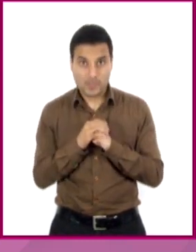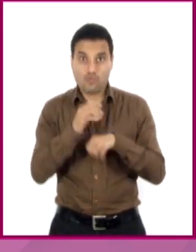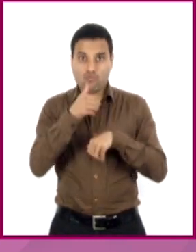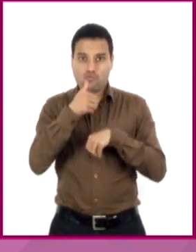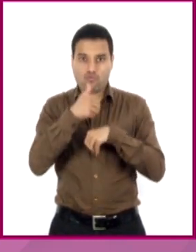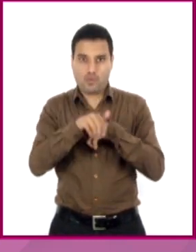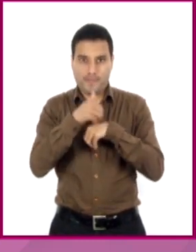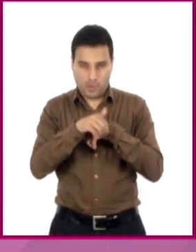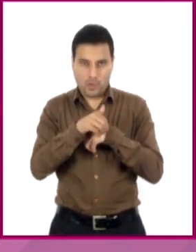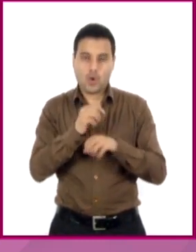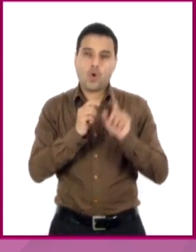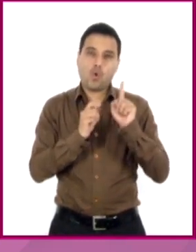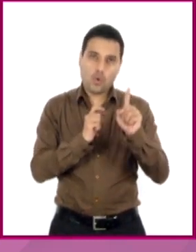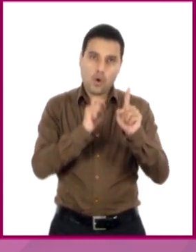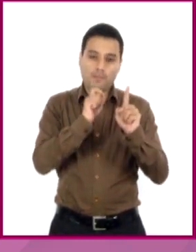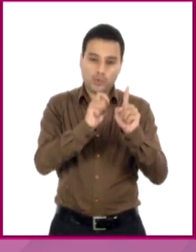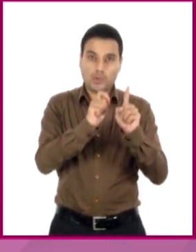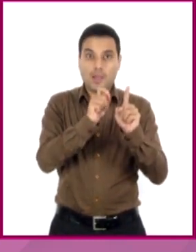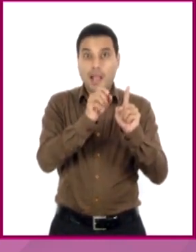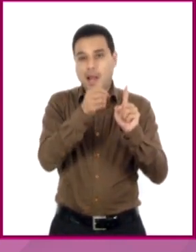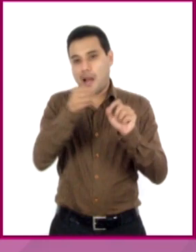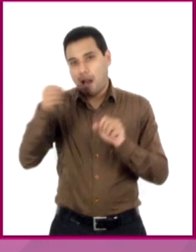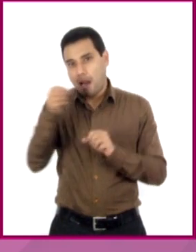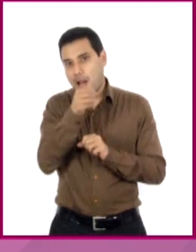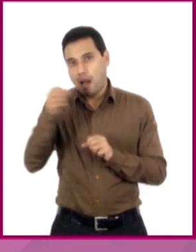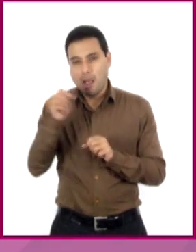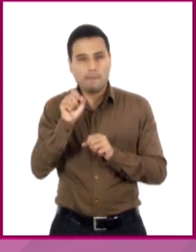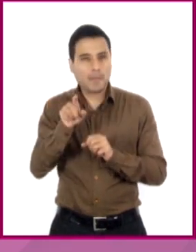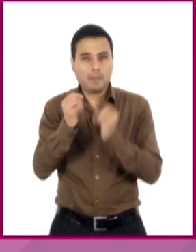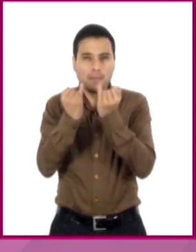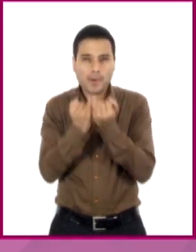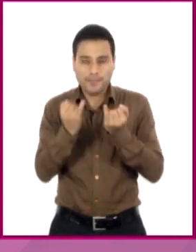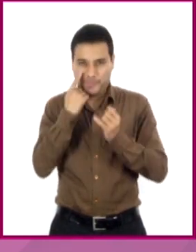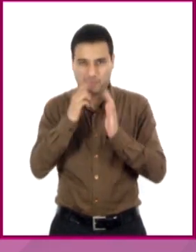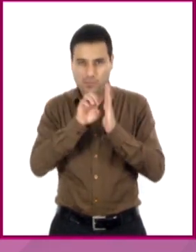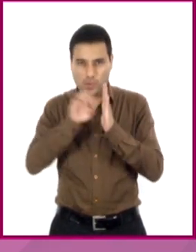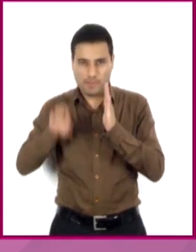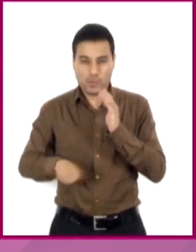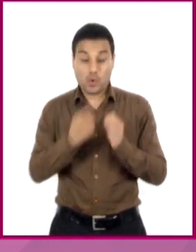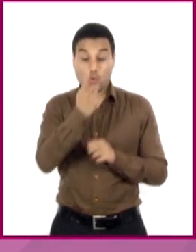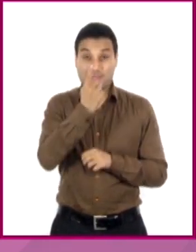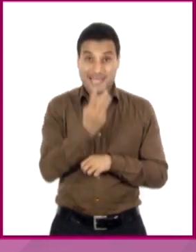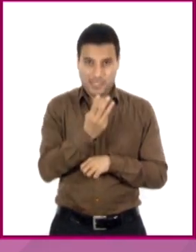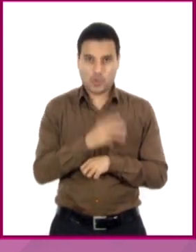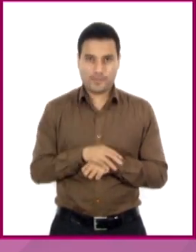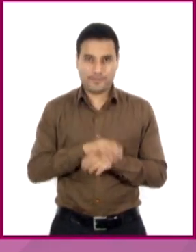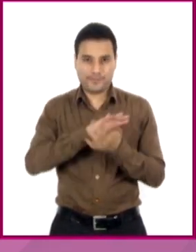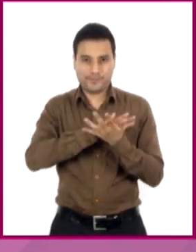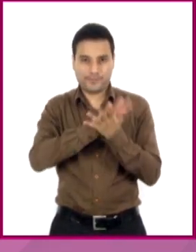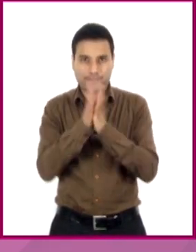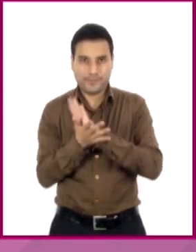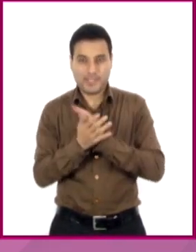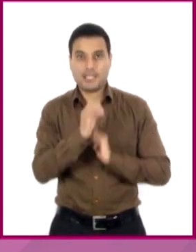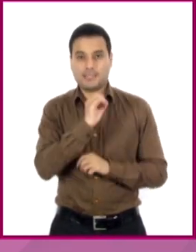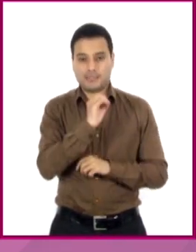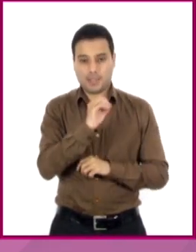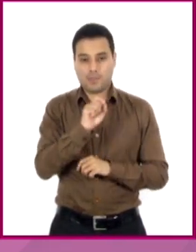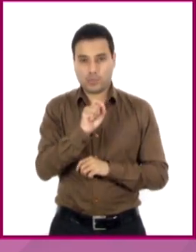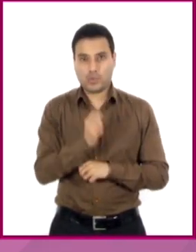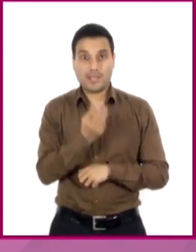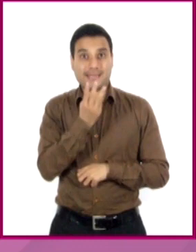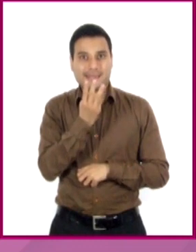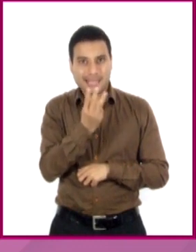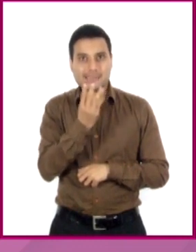infinita y se repite de manera regular. En el caso de un tercio, el cociente será 3 de